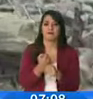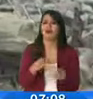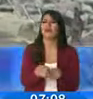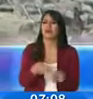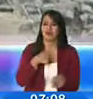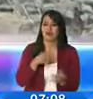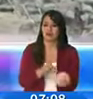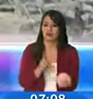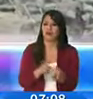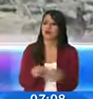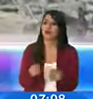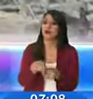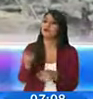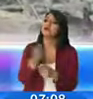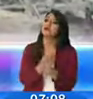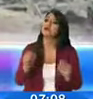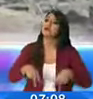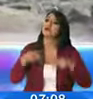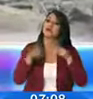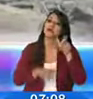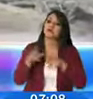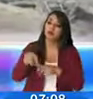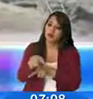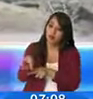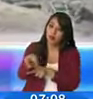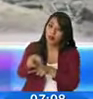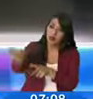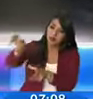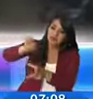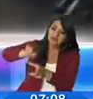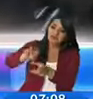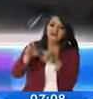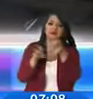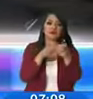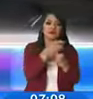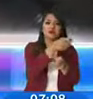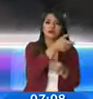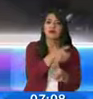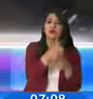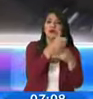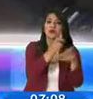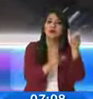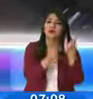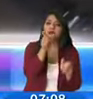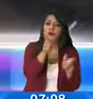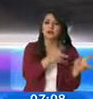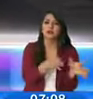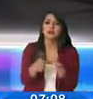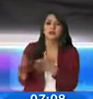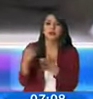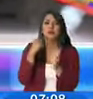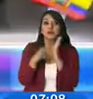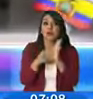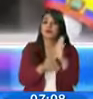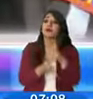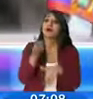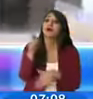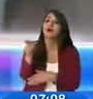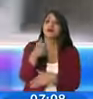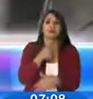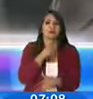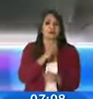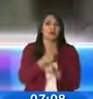vida a mí y salvo vida yo, gente. Aquí viene parte leja porque se conversan entre gente cómo se curan. Vaya allá, allá hay